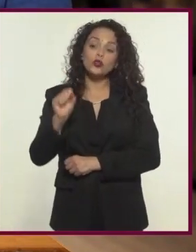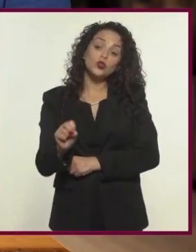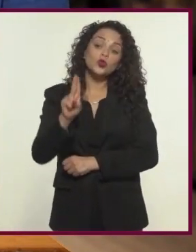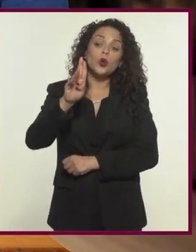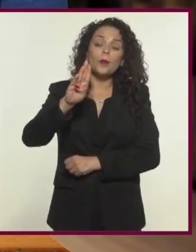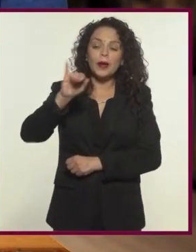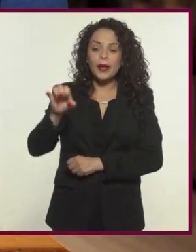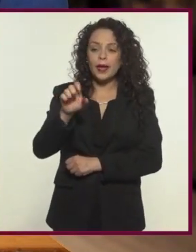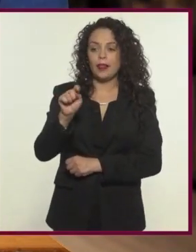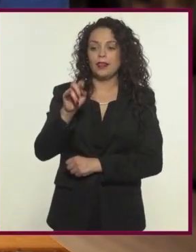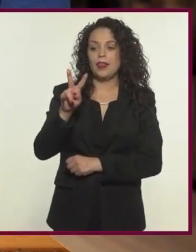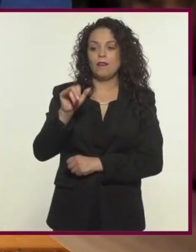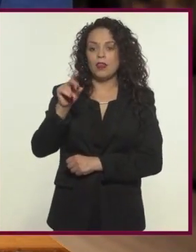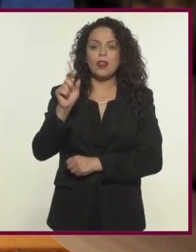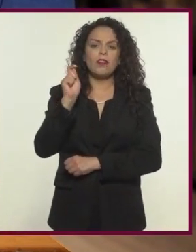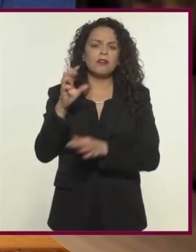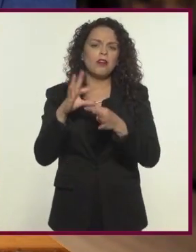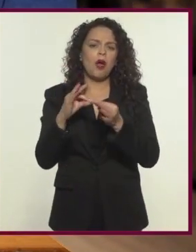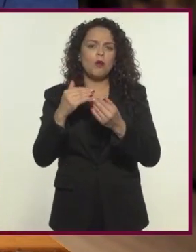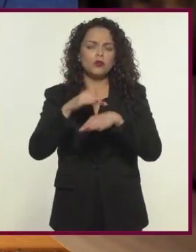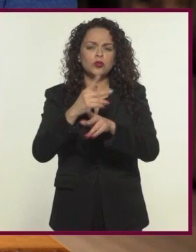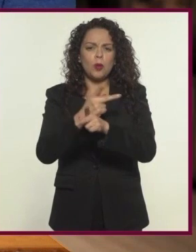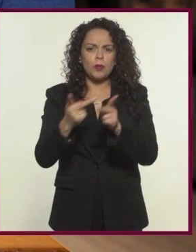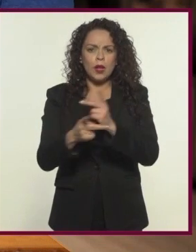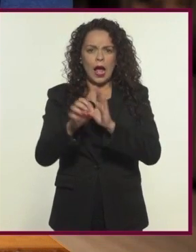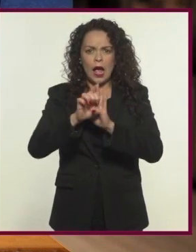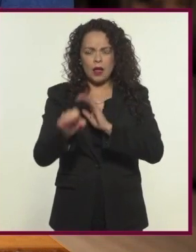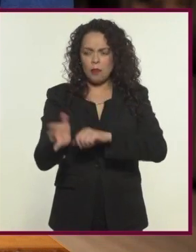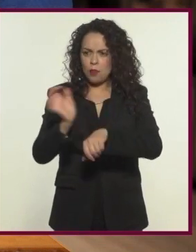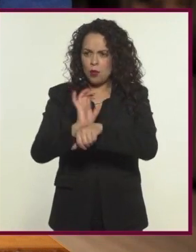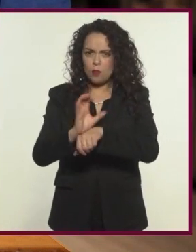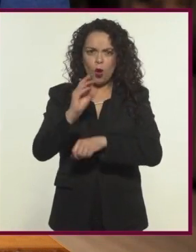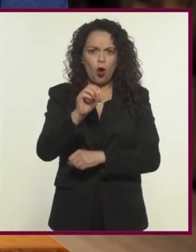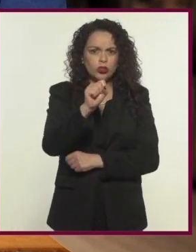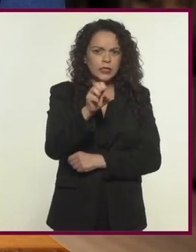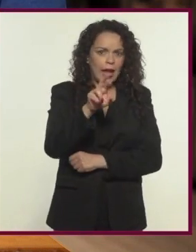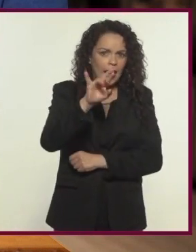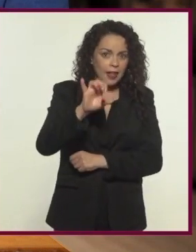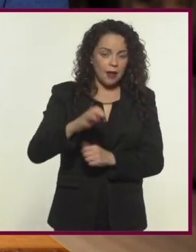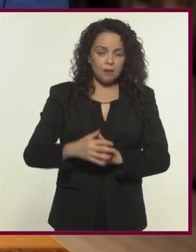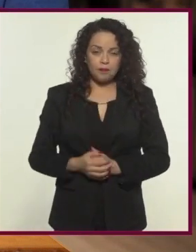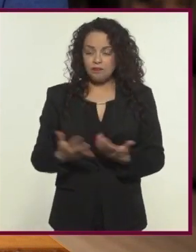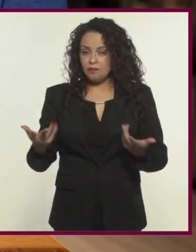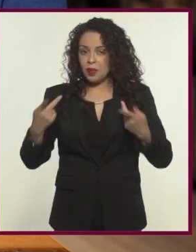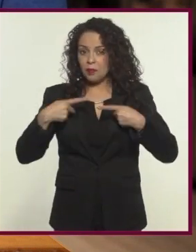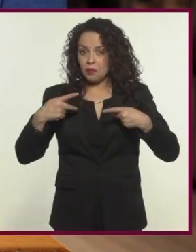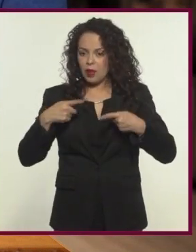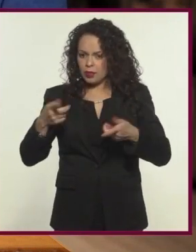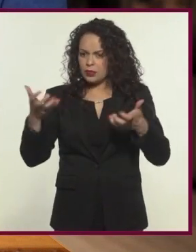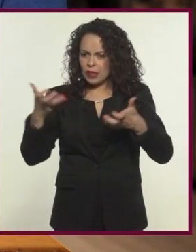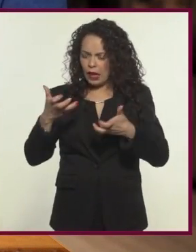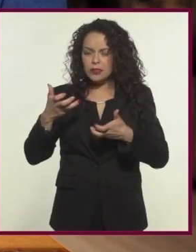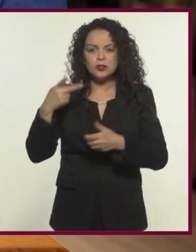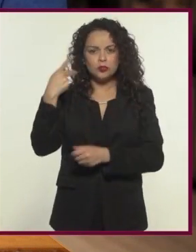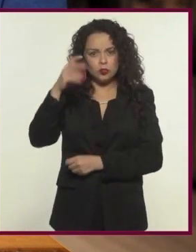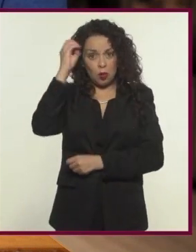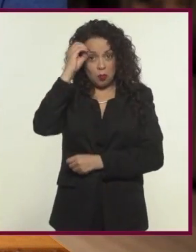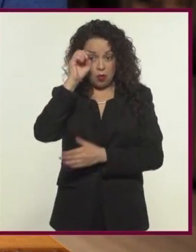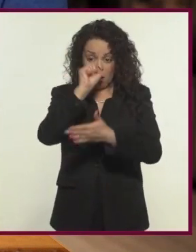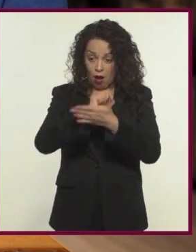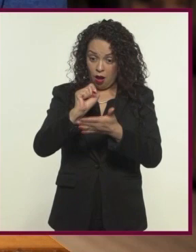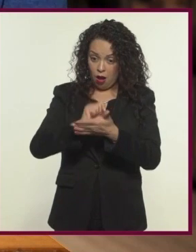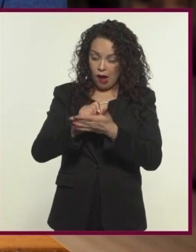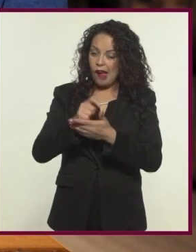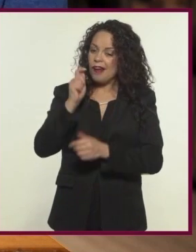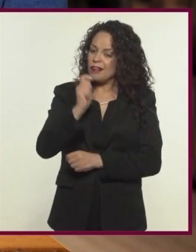la subjetividad con la que se habla de los productos como series o películas. Cuando alguien hace una crítica, y más